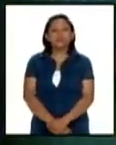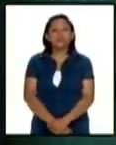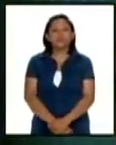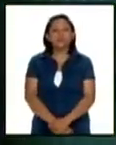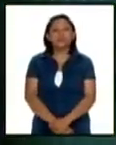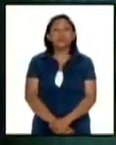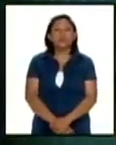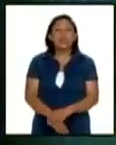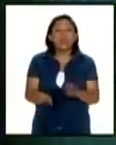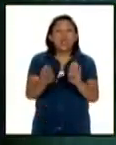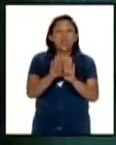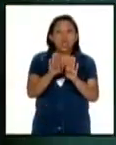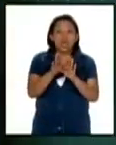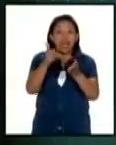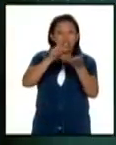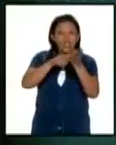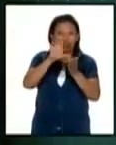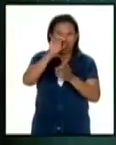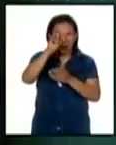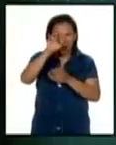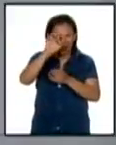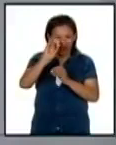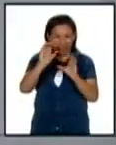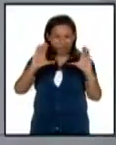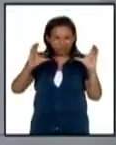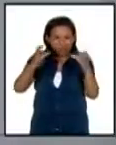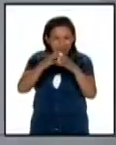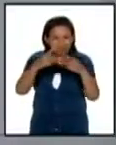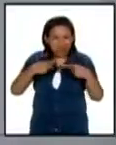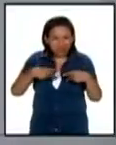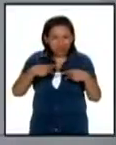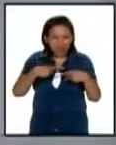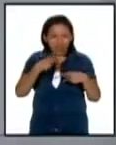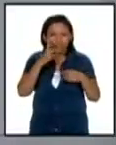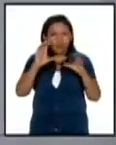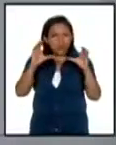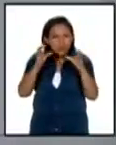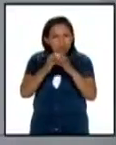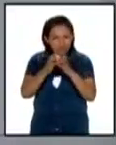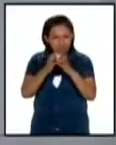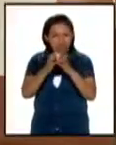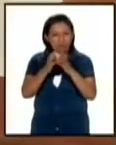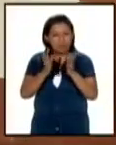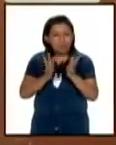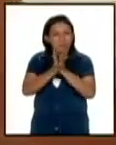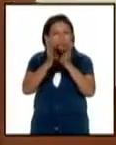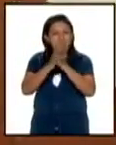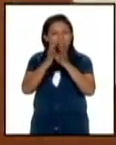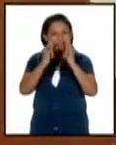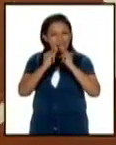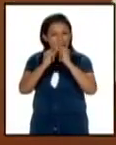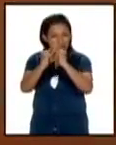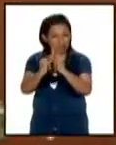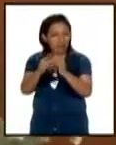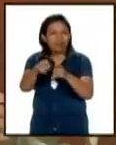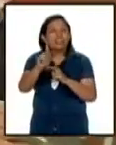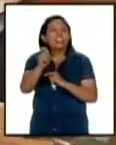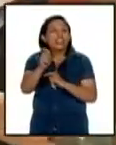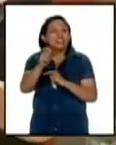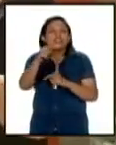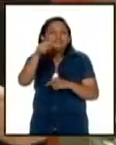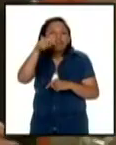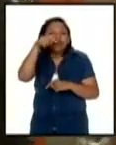La fórmula en Comparte, esta organización llamada Comunidad Participativa Tepito, es sencilla: la